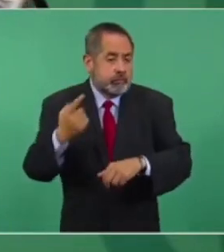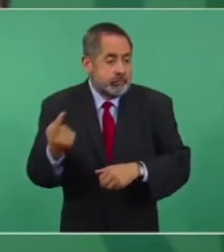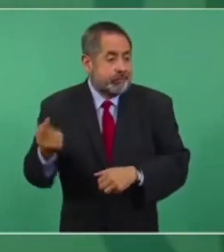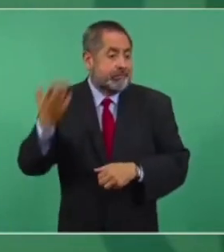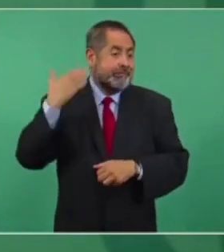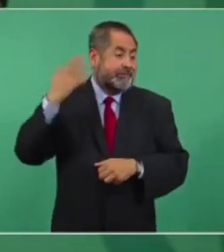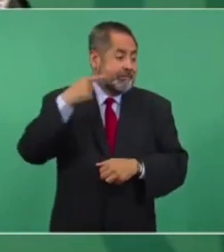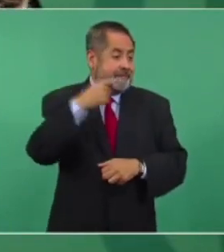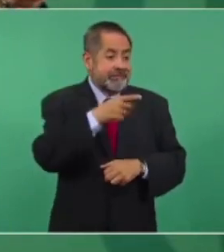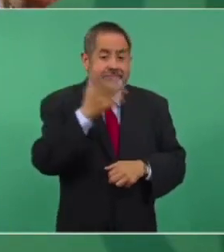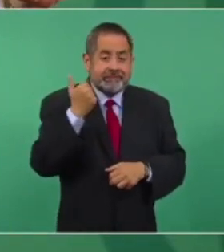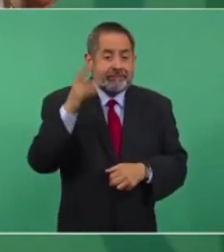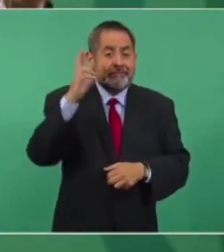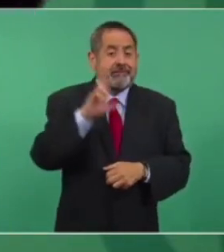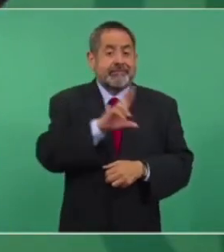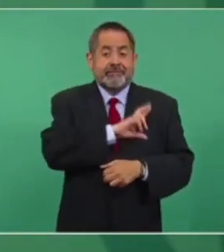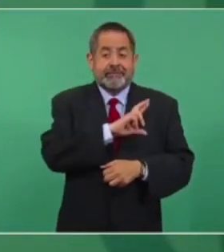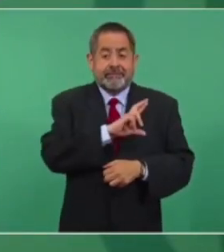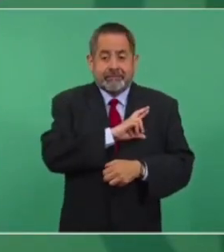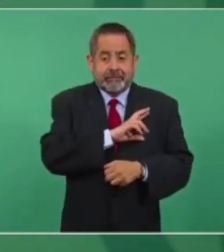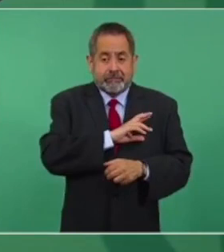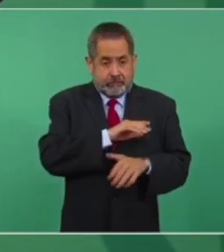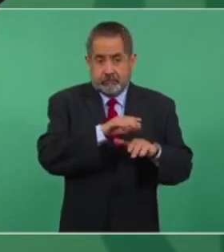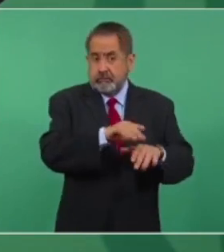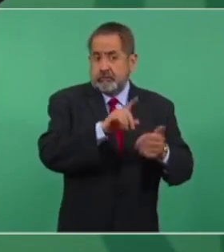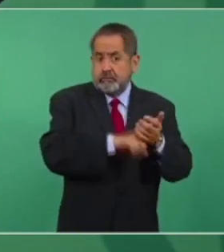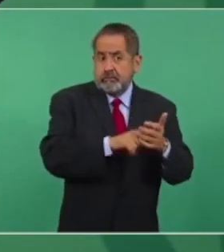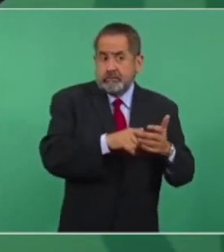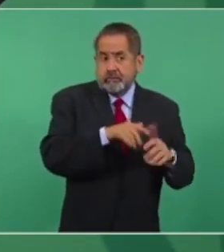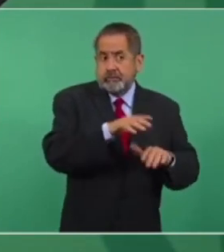las que predominaban en el sector eléctrico.